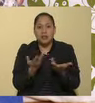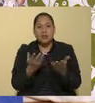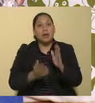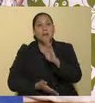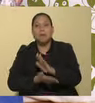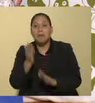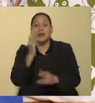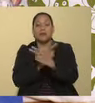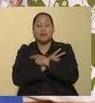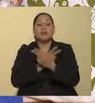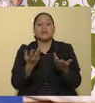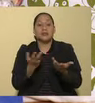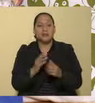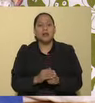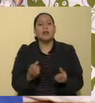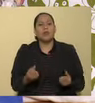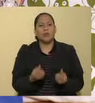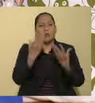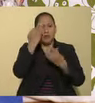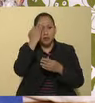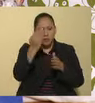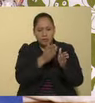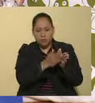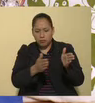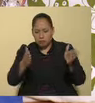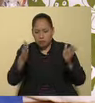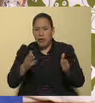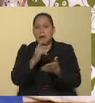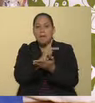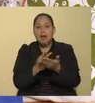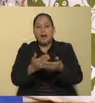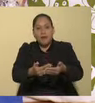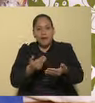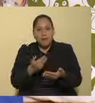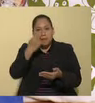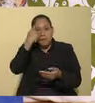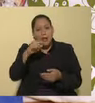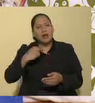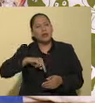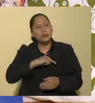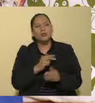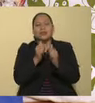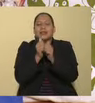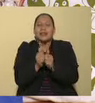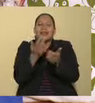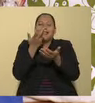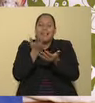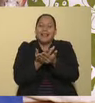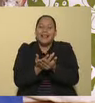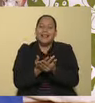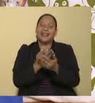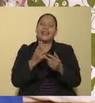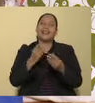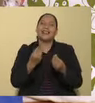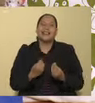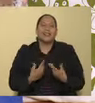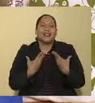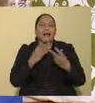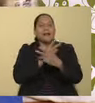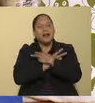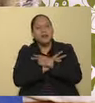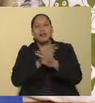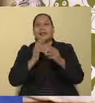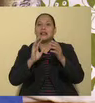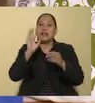irnos de vacaciones. ¿Cuánto tiempo se tiene que planear para que realmente disfrutemos de las vacaciones, como dices, en Europa, así en